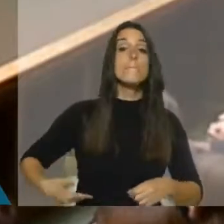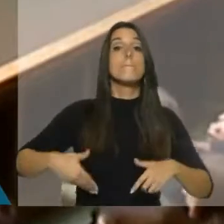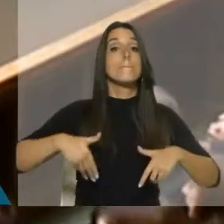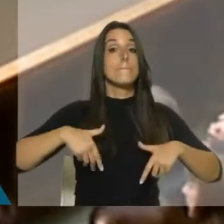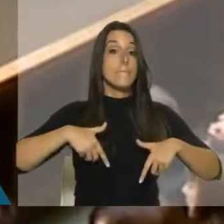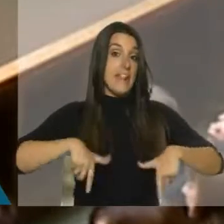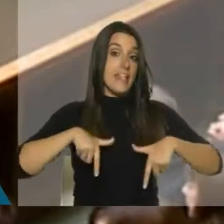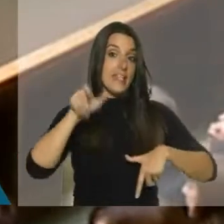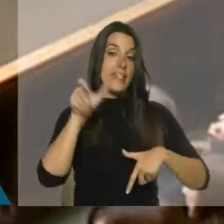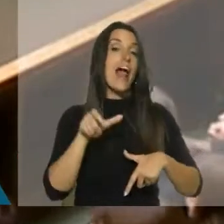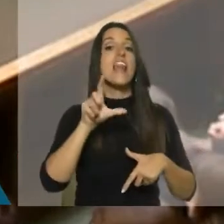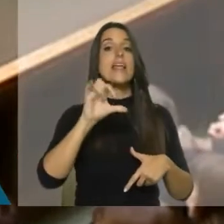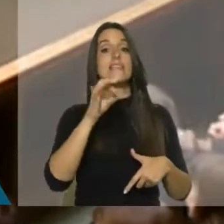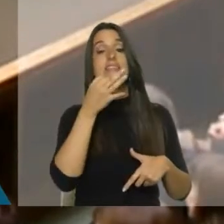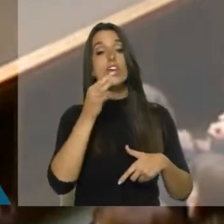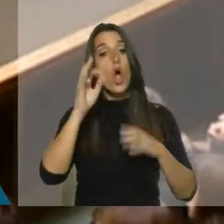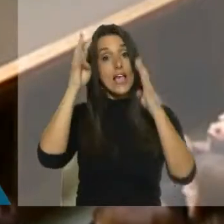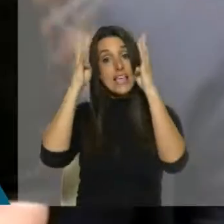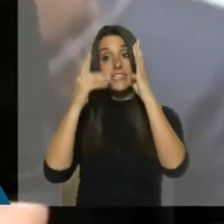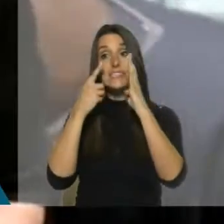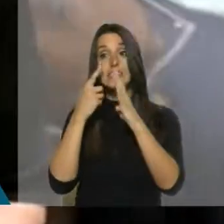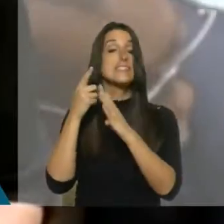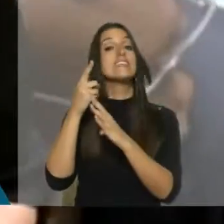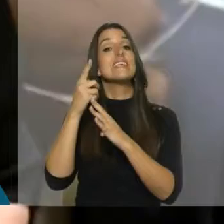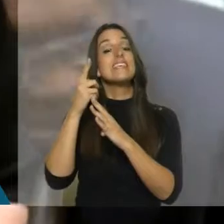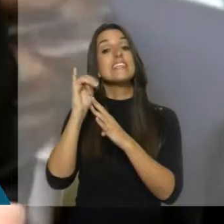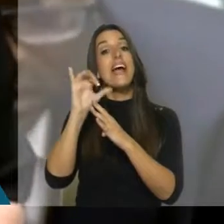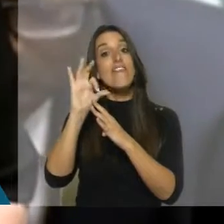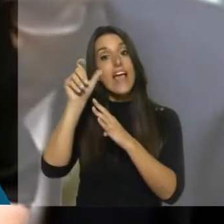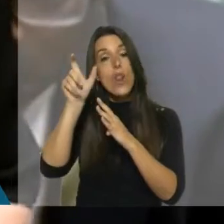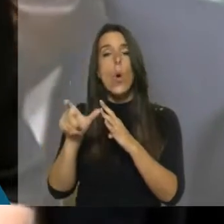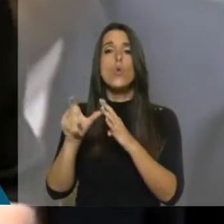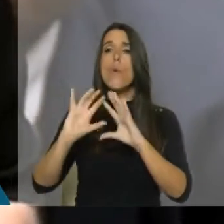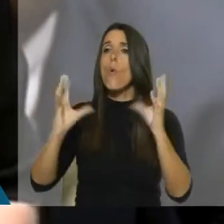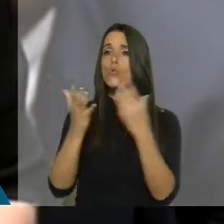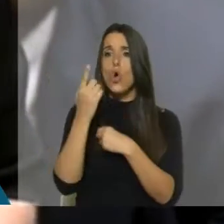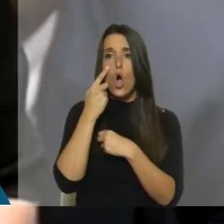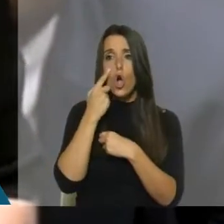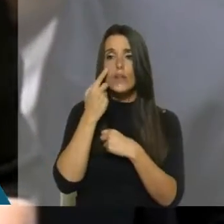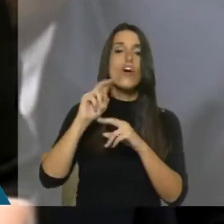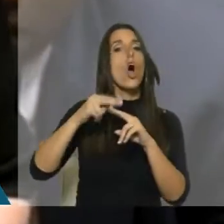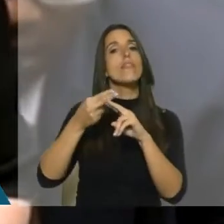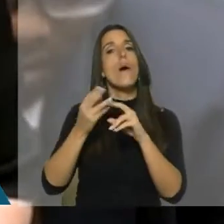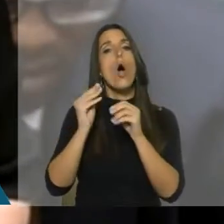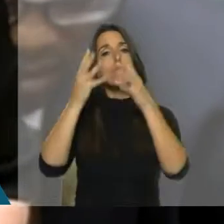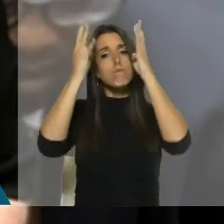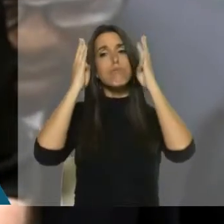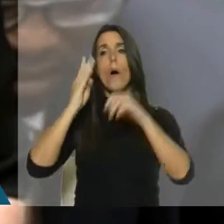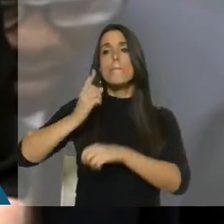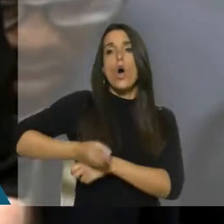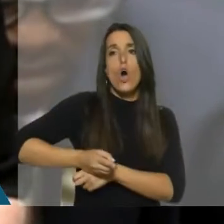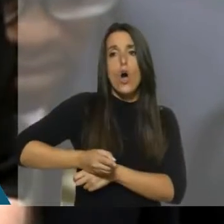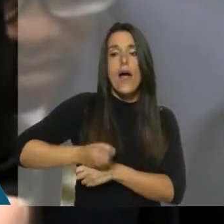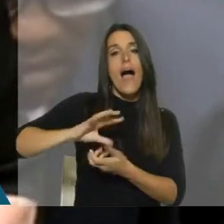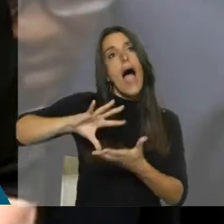trust dijo hoy que isabel segunda fue una de las más grandes líderes que el mundo ha conocido y reinventó la monarquía para adecuarla a